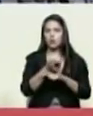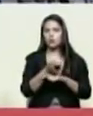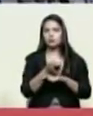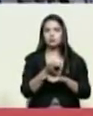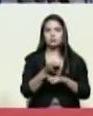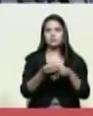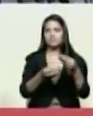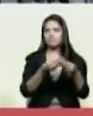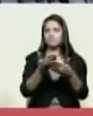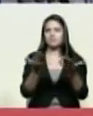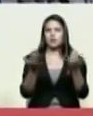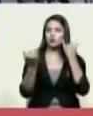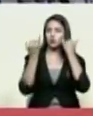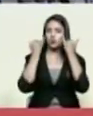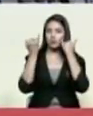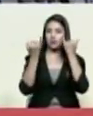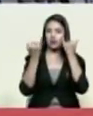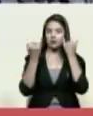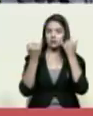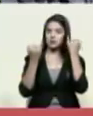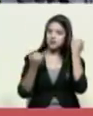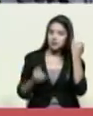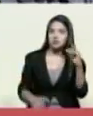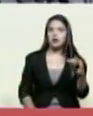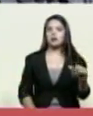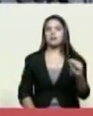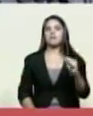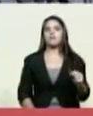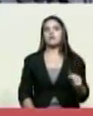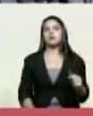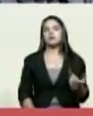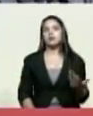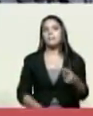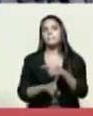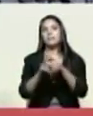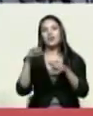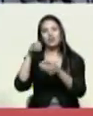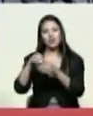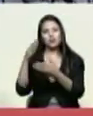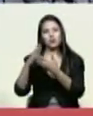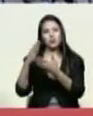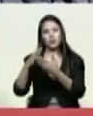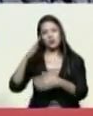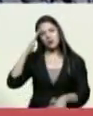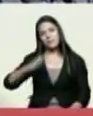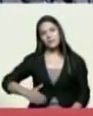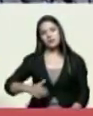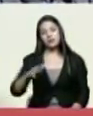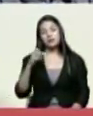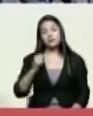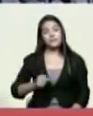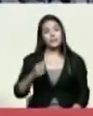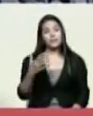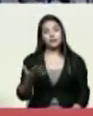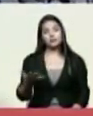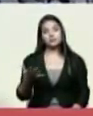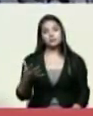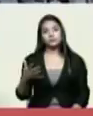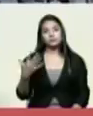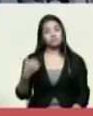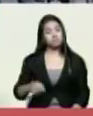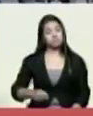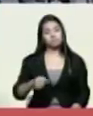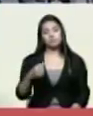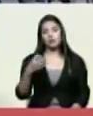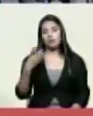Porque sus ideas eran de izquierda. Y los cuarteles en ese tiempo eran muy de